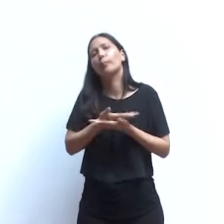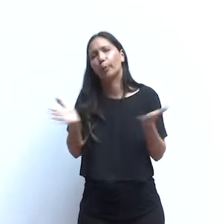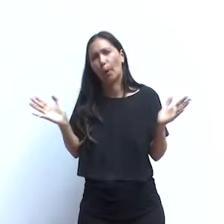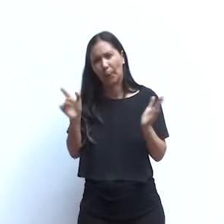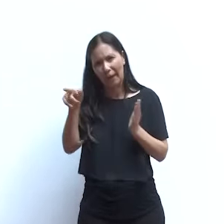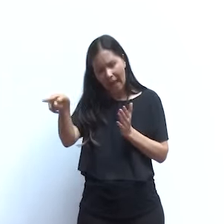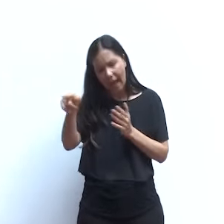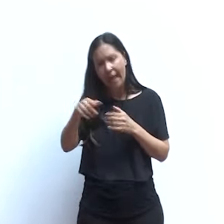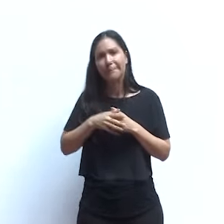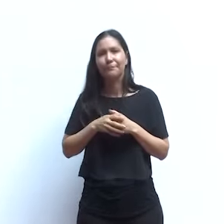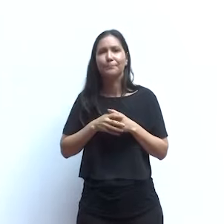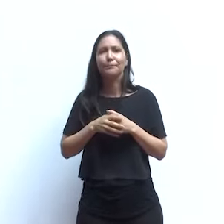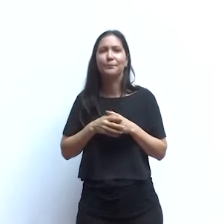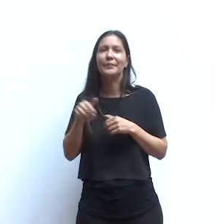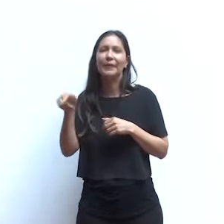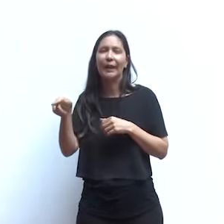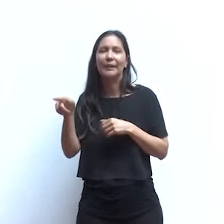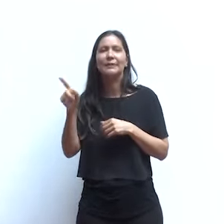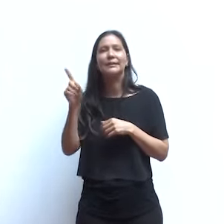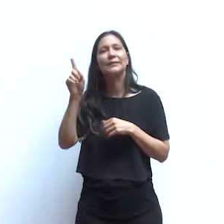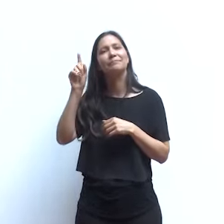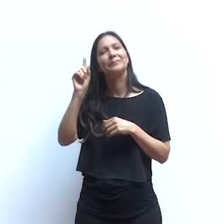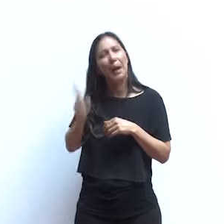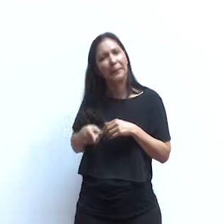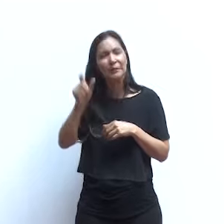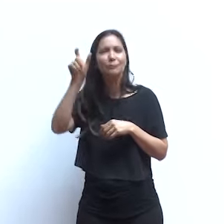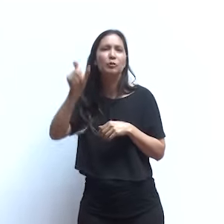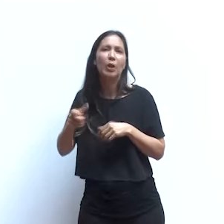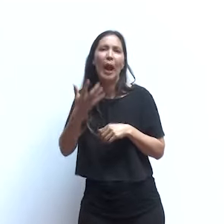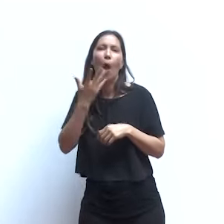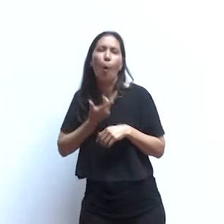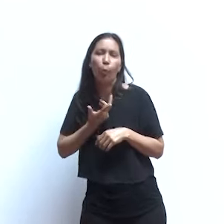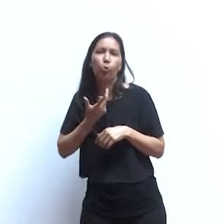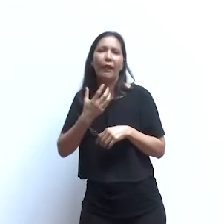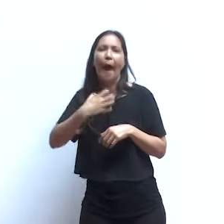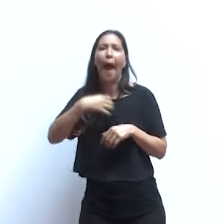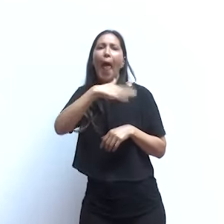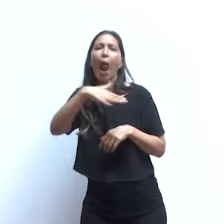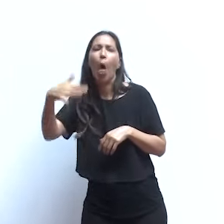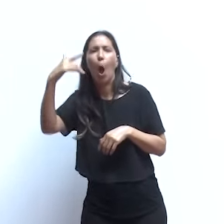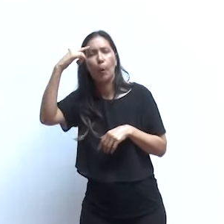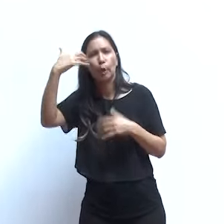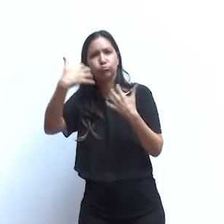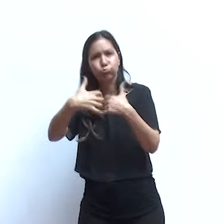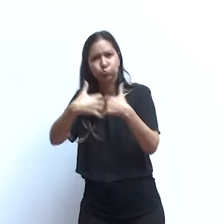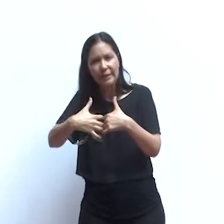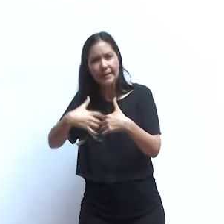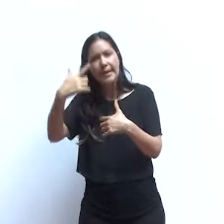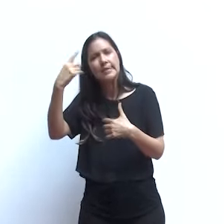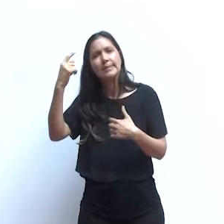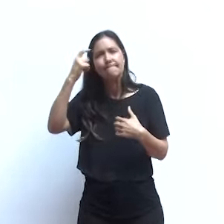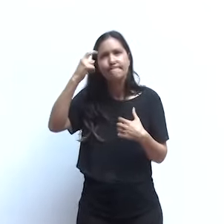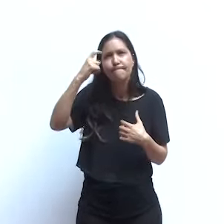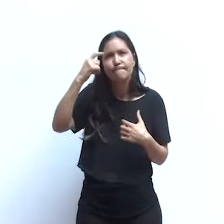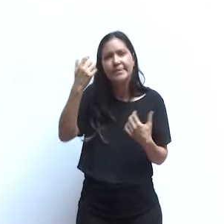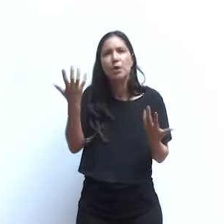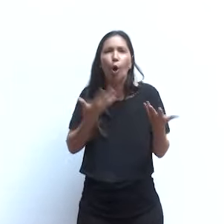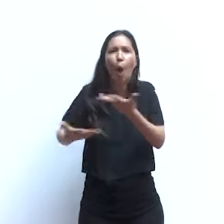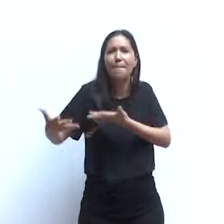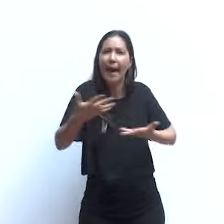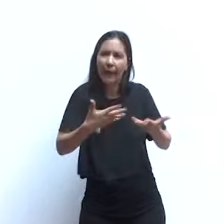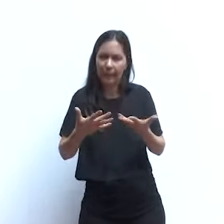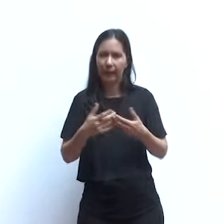parece que es alguien que también quiere pensar con con los alumnos parece que es un momento también para para Resaltar esto O sea no